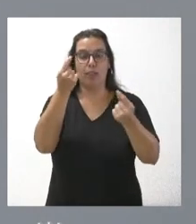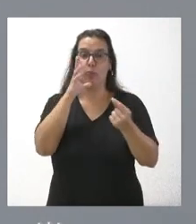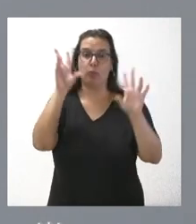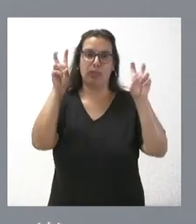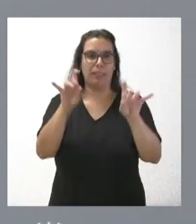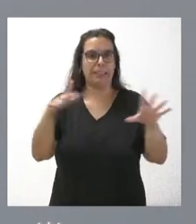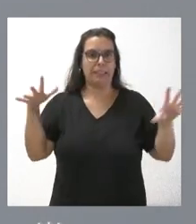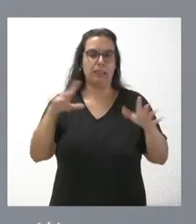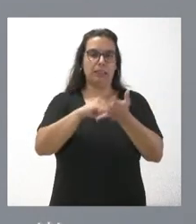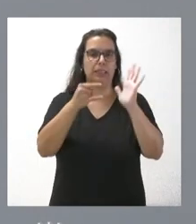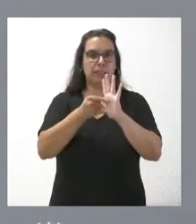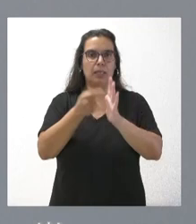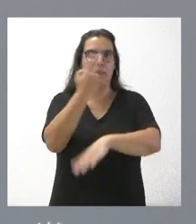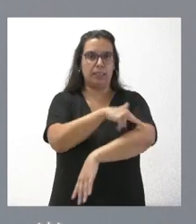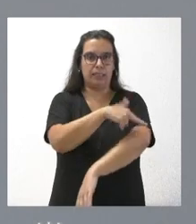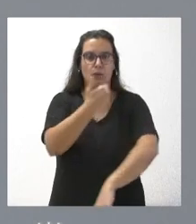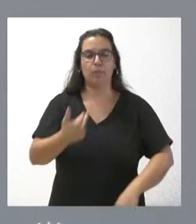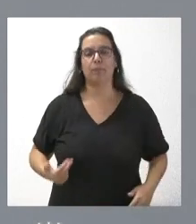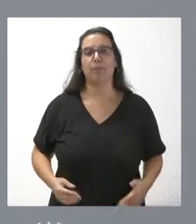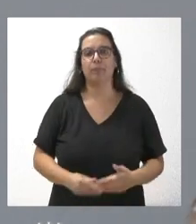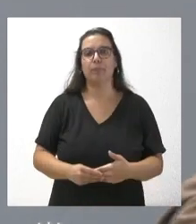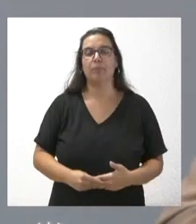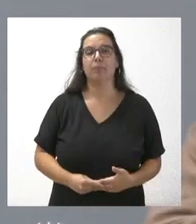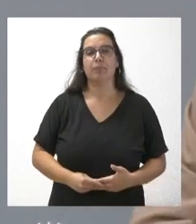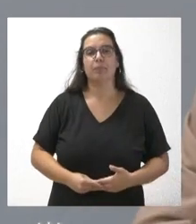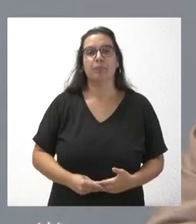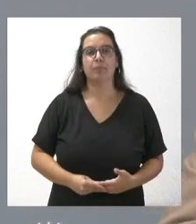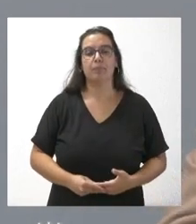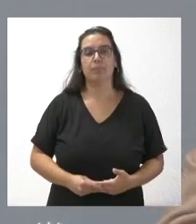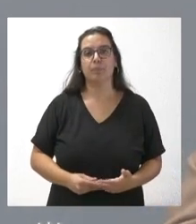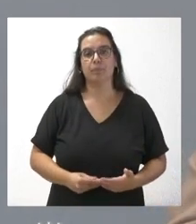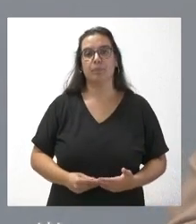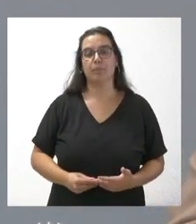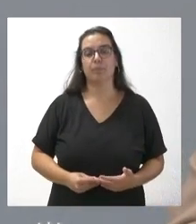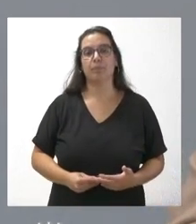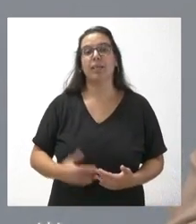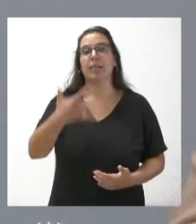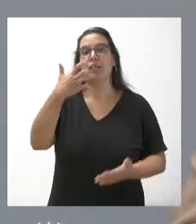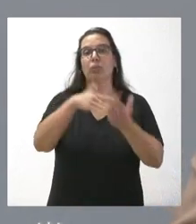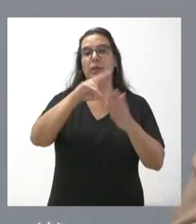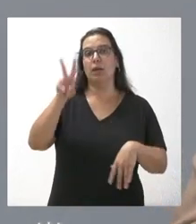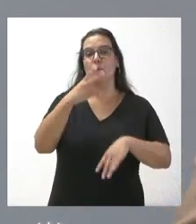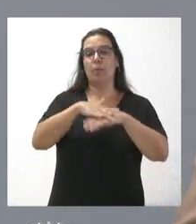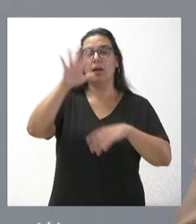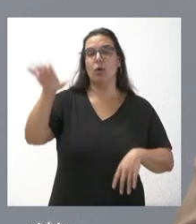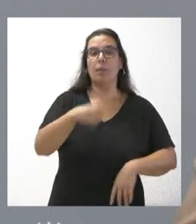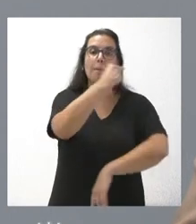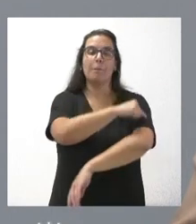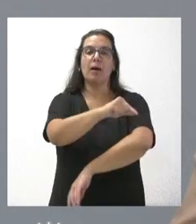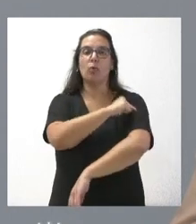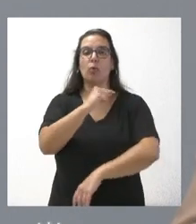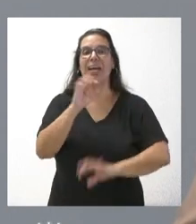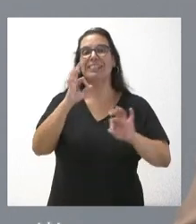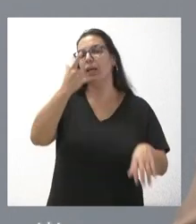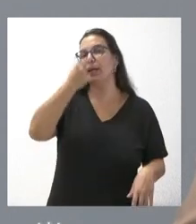sensible como es el sistema de salud de cara a este organismo autónomo. 500.000 de euros para la adquisición de vacunas